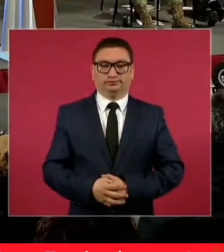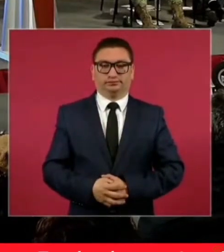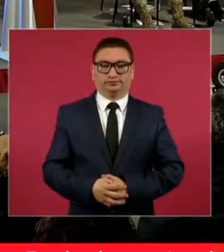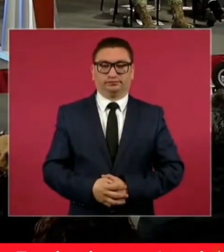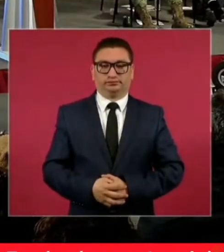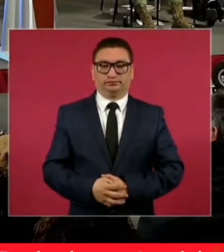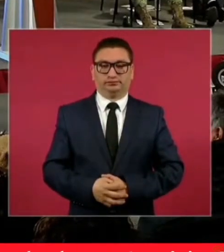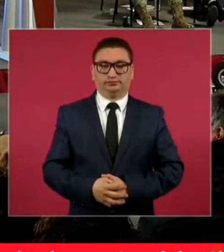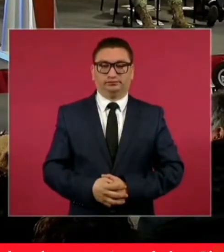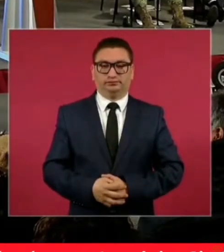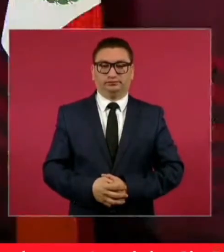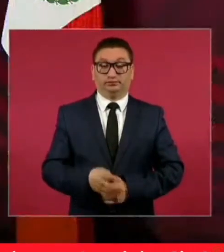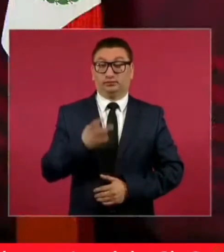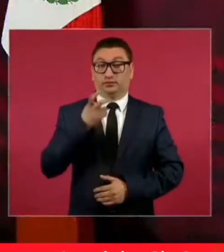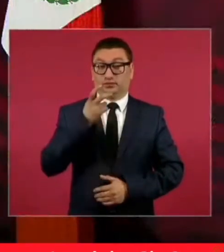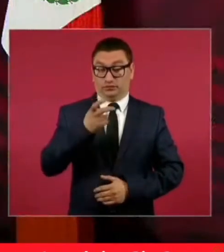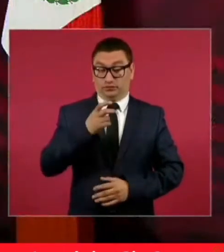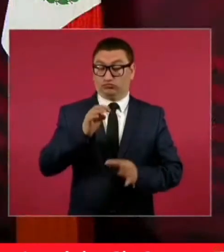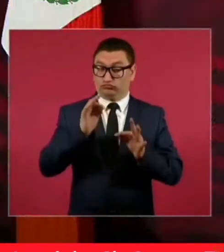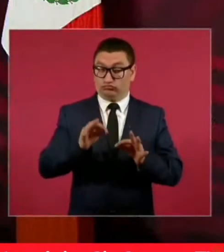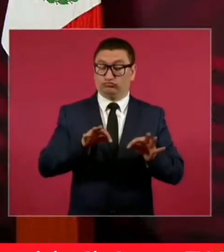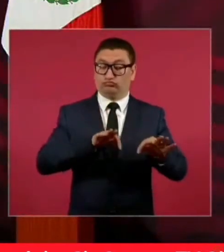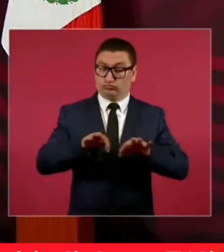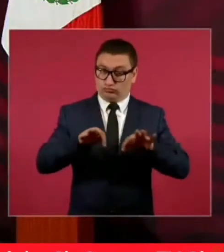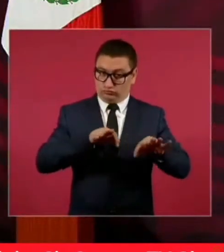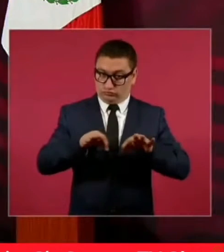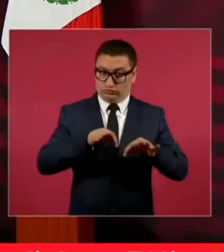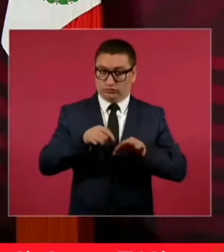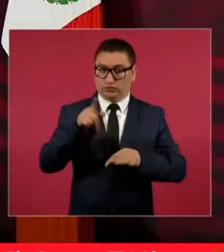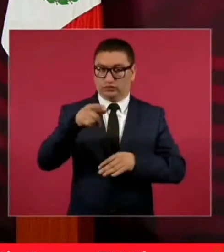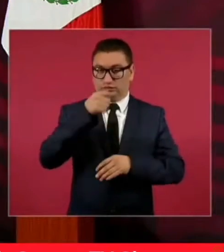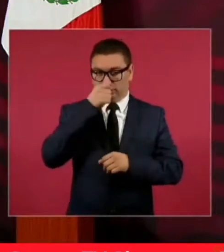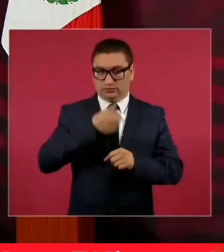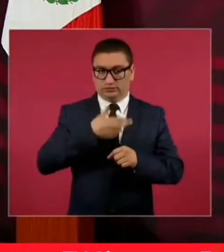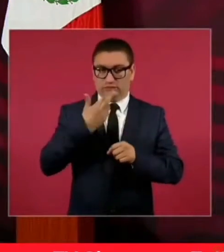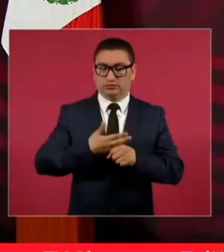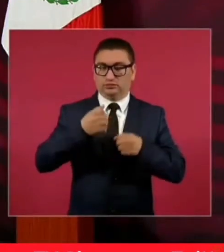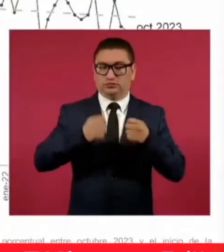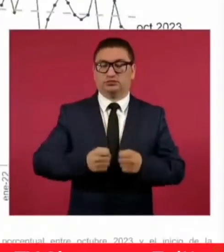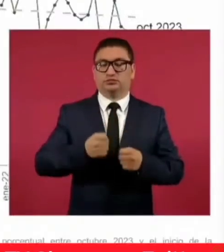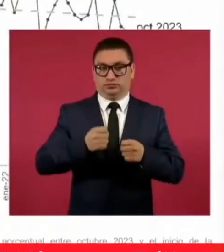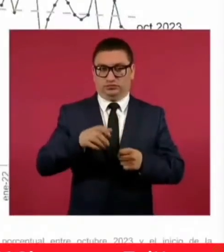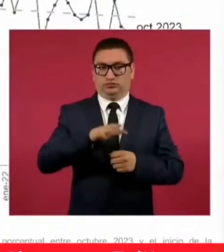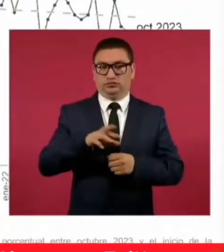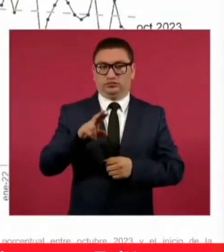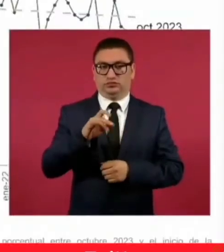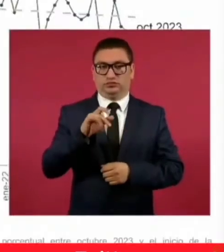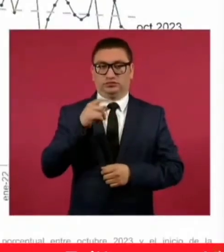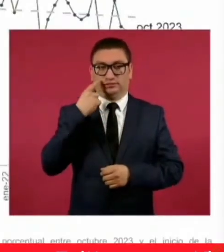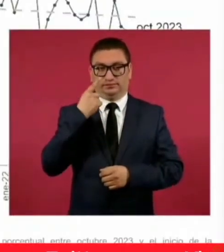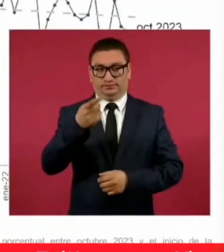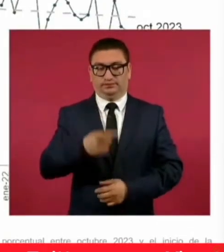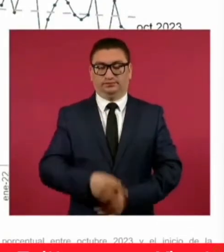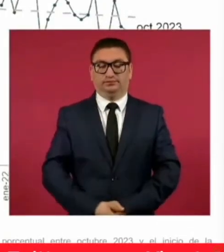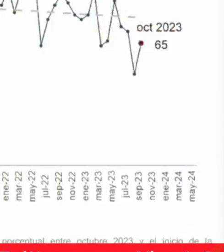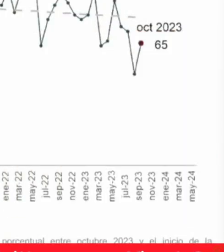Este es un buen trabajo que ha hecho la secretaria de Seguridad Pública, Rosa Isela Rodríguez.